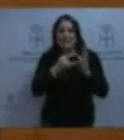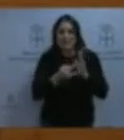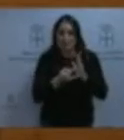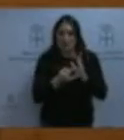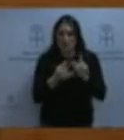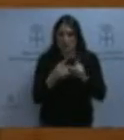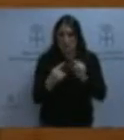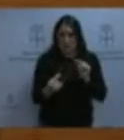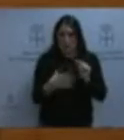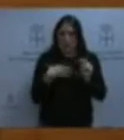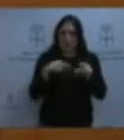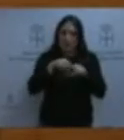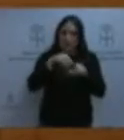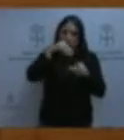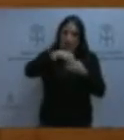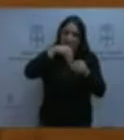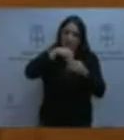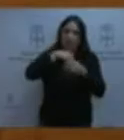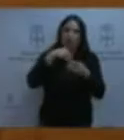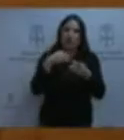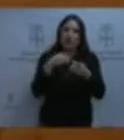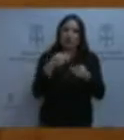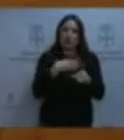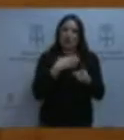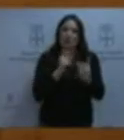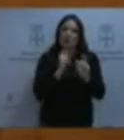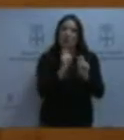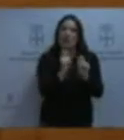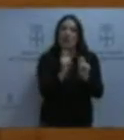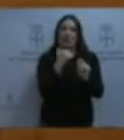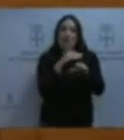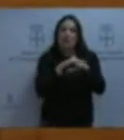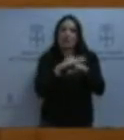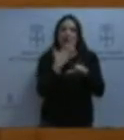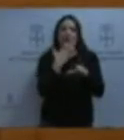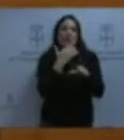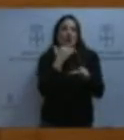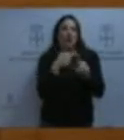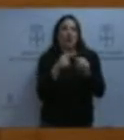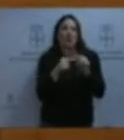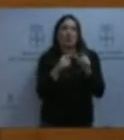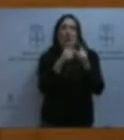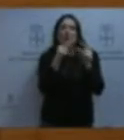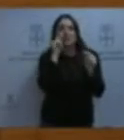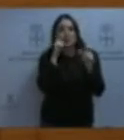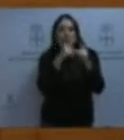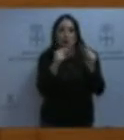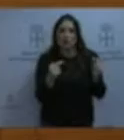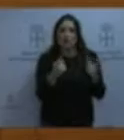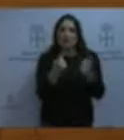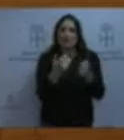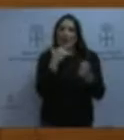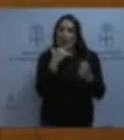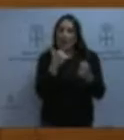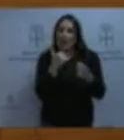conductor que le dé contenido claro y específico y singular. Este ecosistema de producto turístico asturiano tiene que tener una sinergia que sea capaz